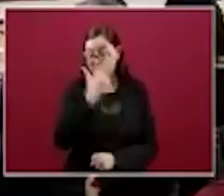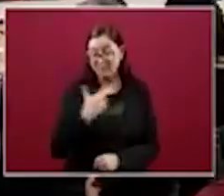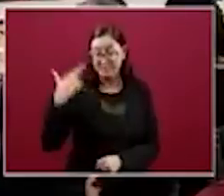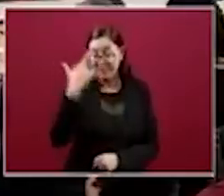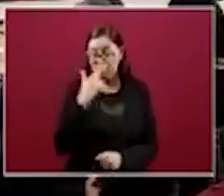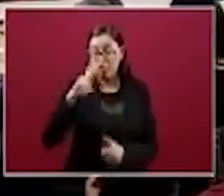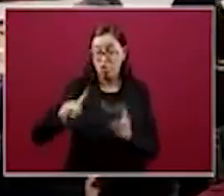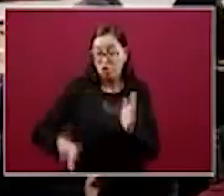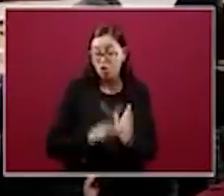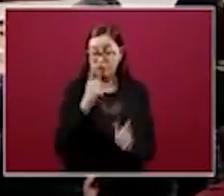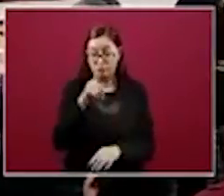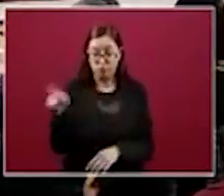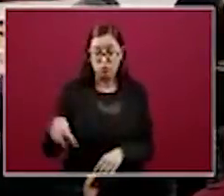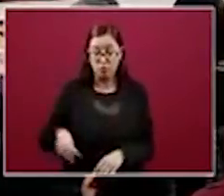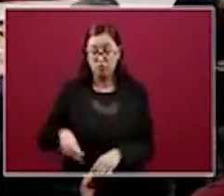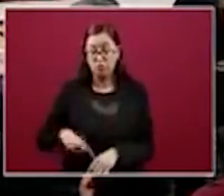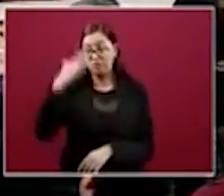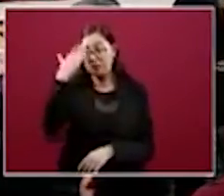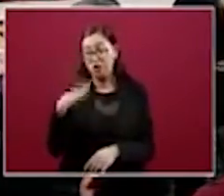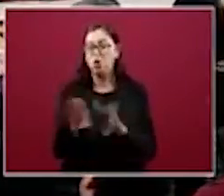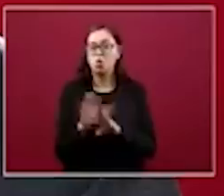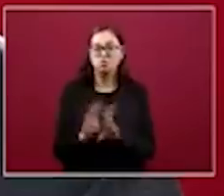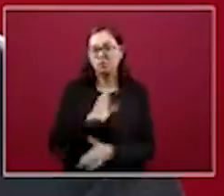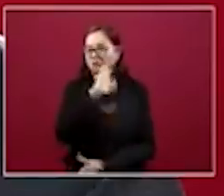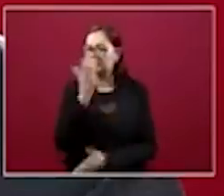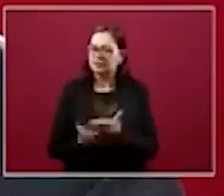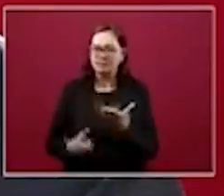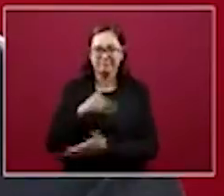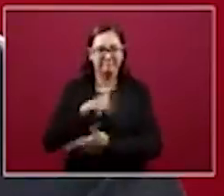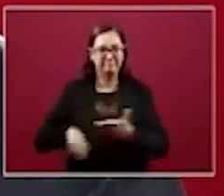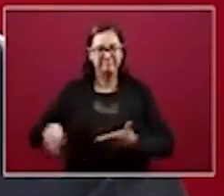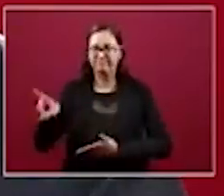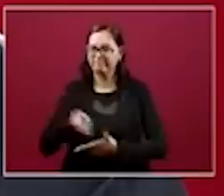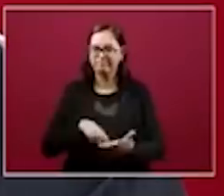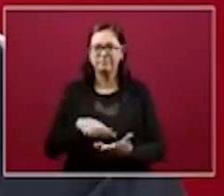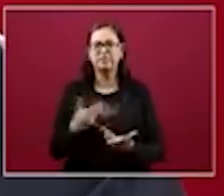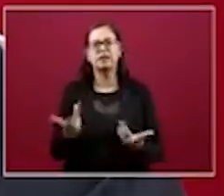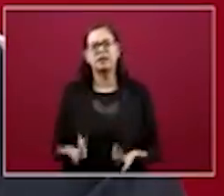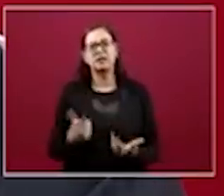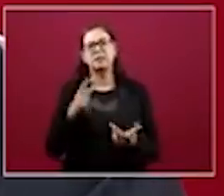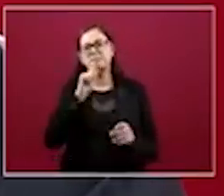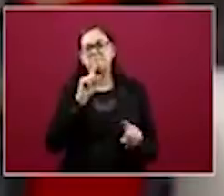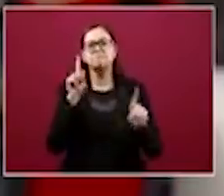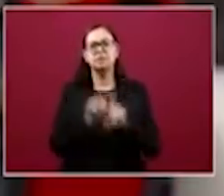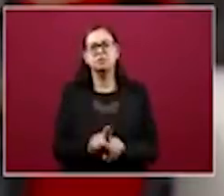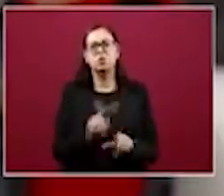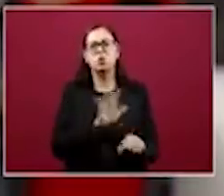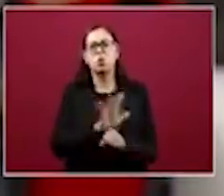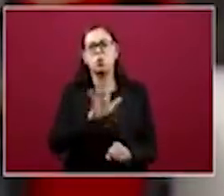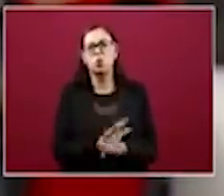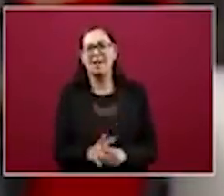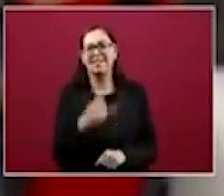contratos, con su gobierno? ¿Usted ya ha visto la forma de salir de ellos? Y también, ¿qué denuncias están haciendo, qué denuncias